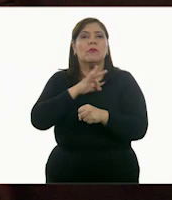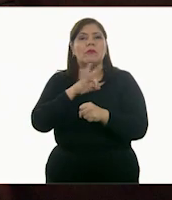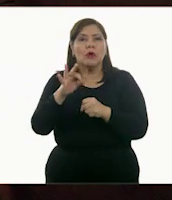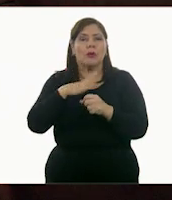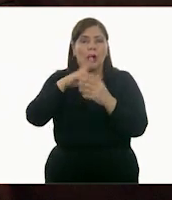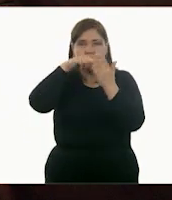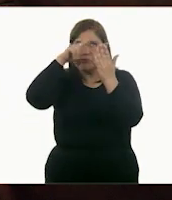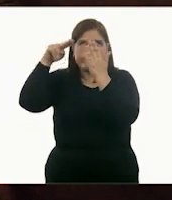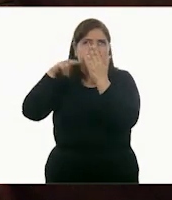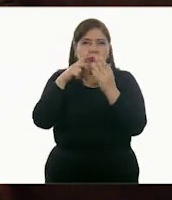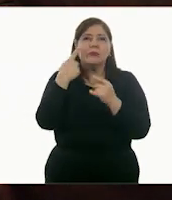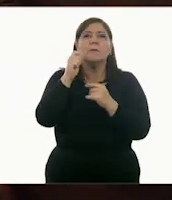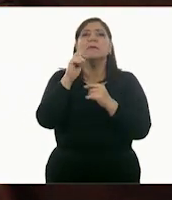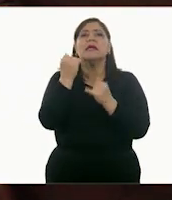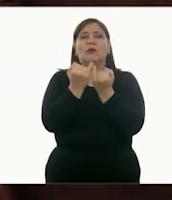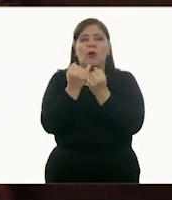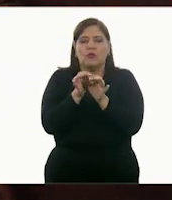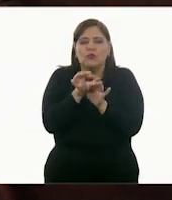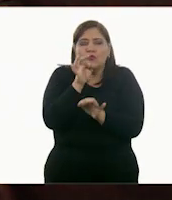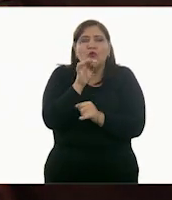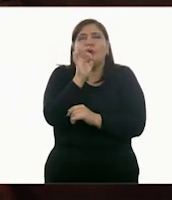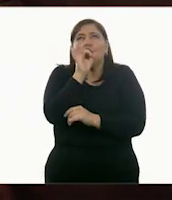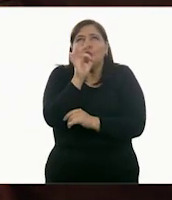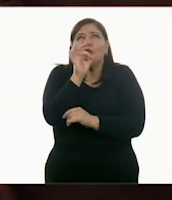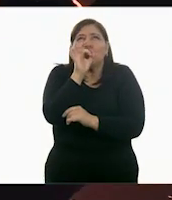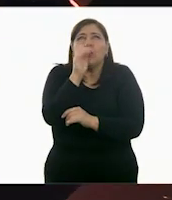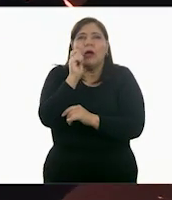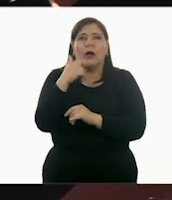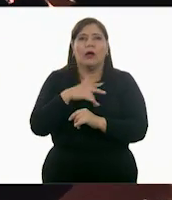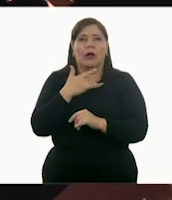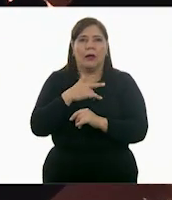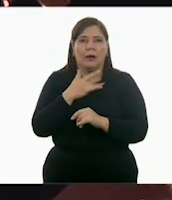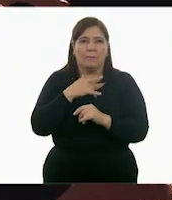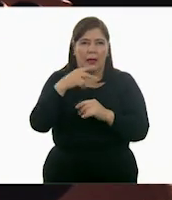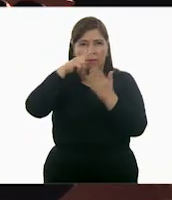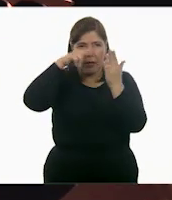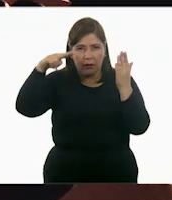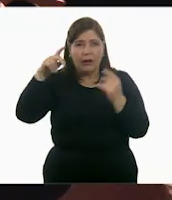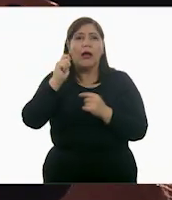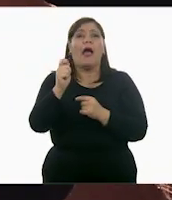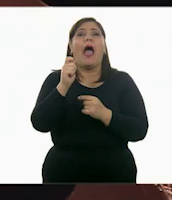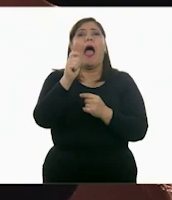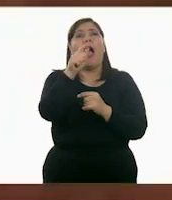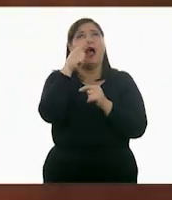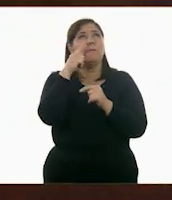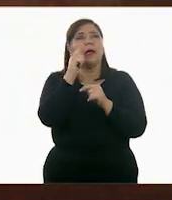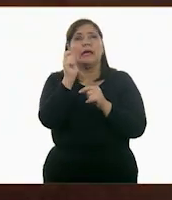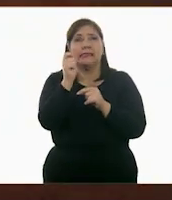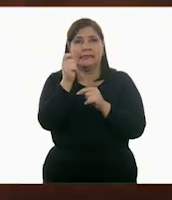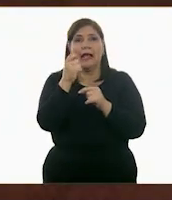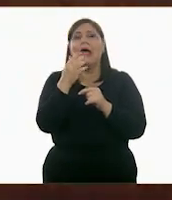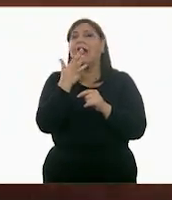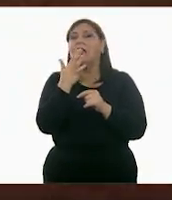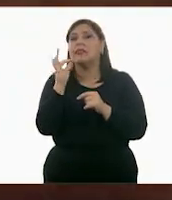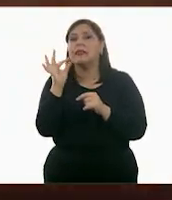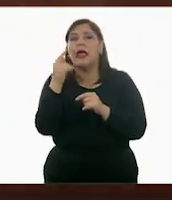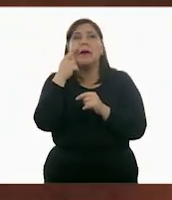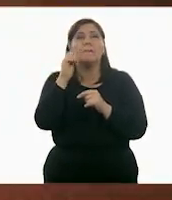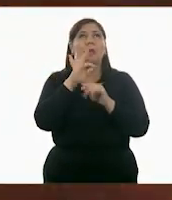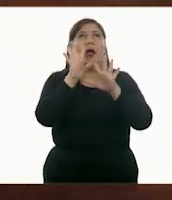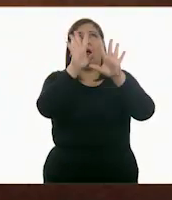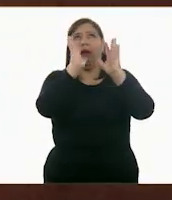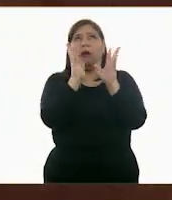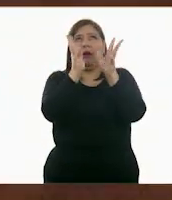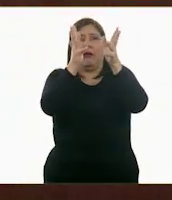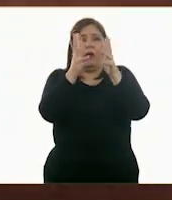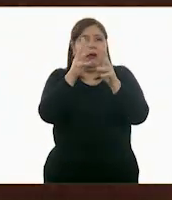la pintura con la boca. Su saliva funcionaba como fijador. En diversas cavernas del